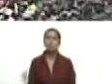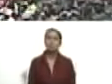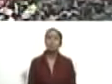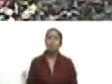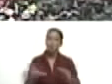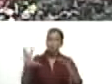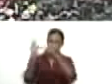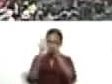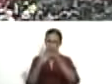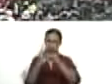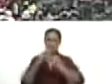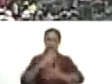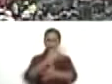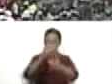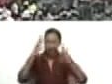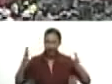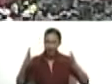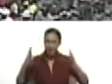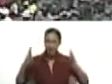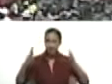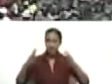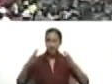¡Amplia alianza!